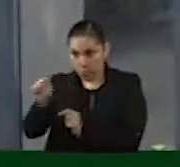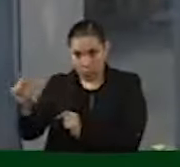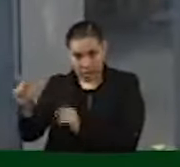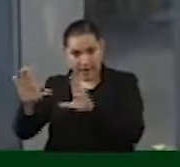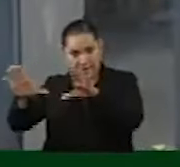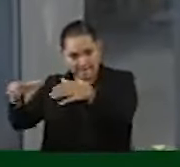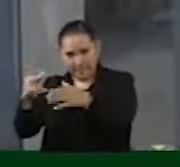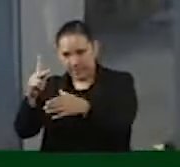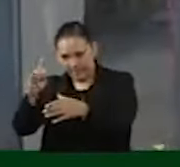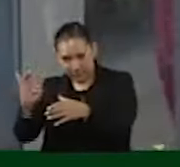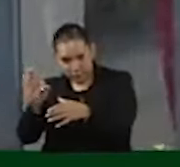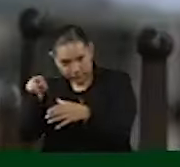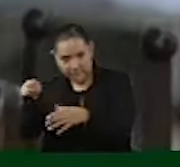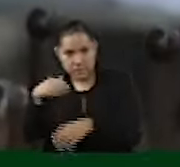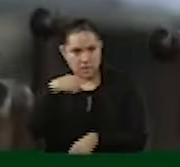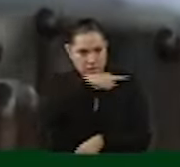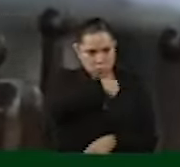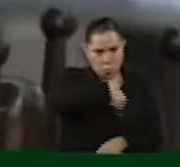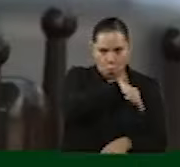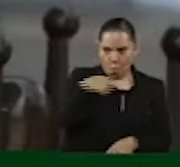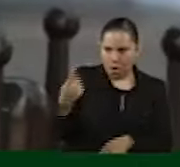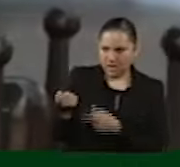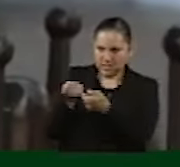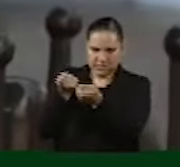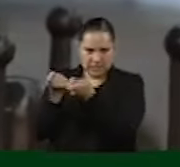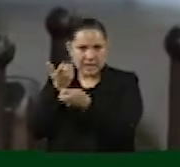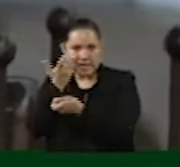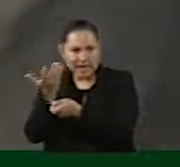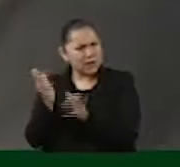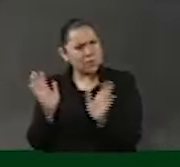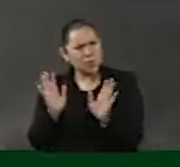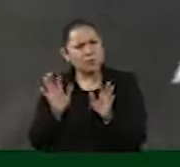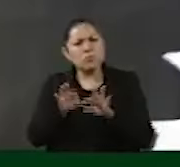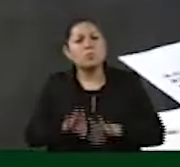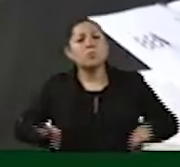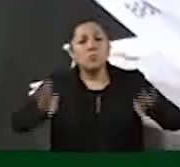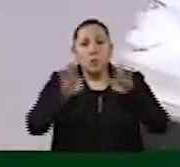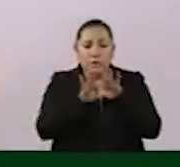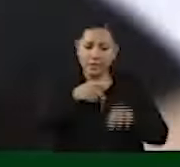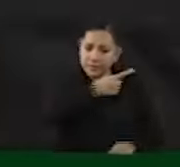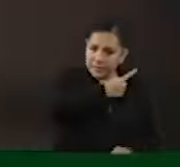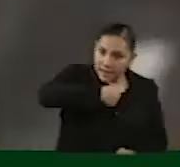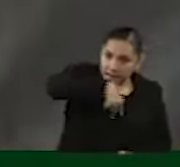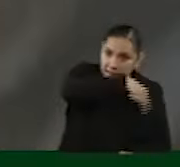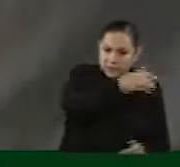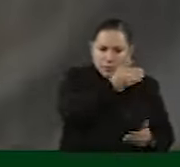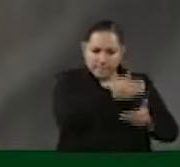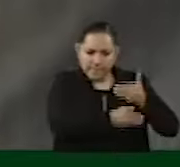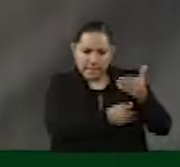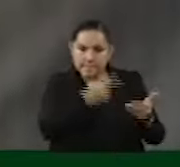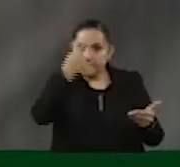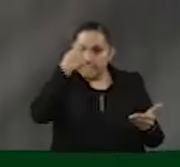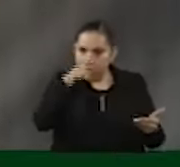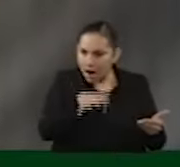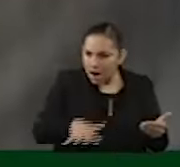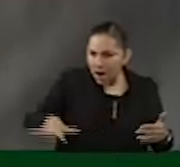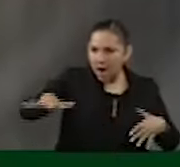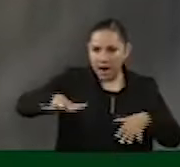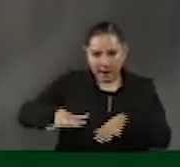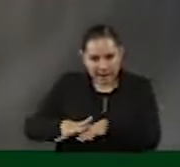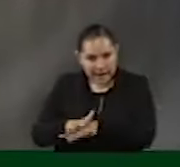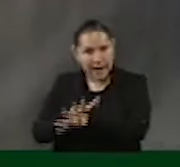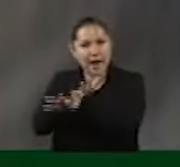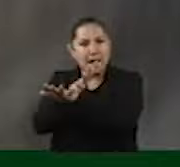Busca garantizar el derecho a la justicia de los ciudadanos y que los cambios de verán obedecer al mandato que manifestó la ciudadanía en la